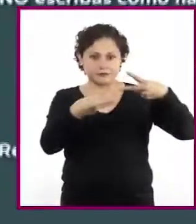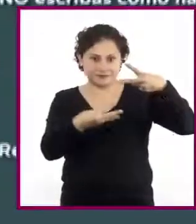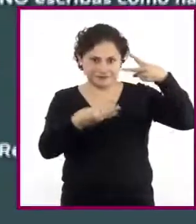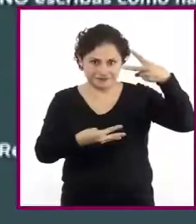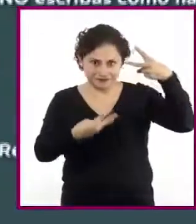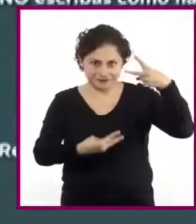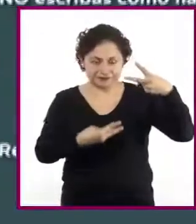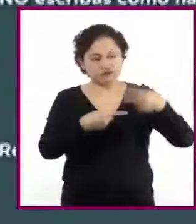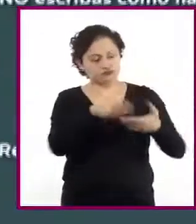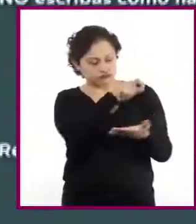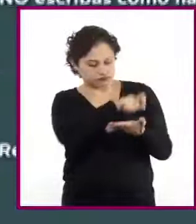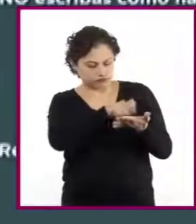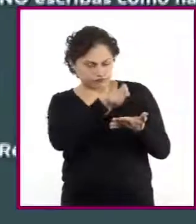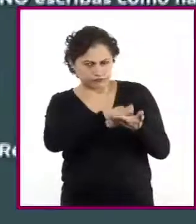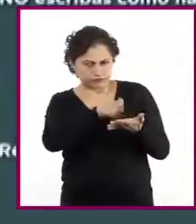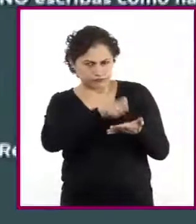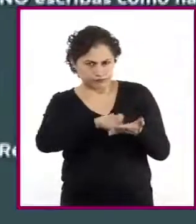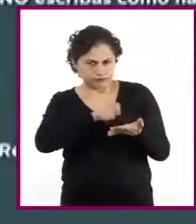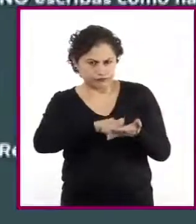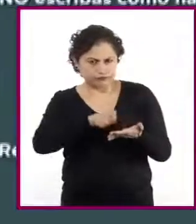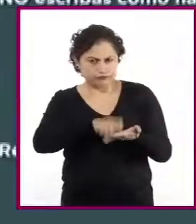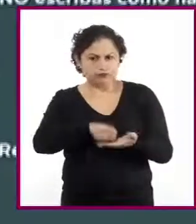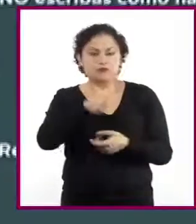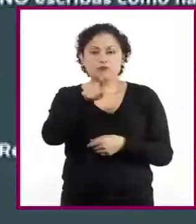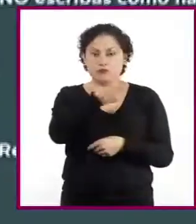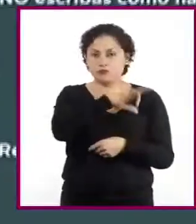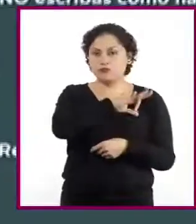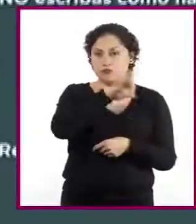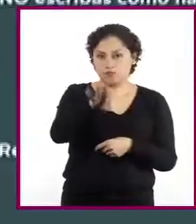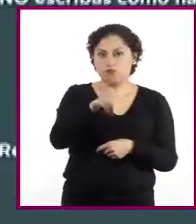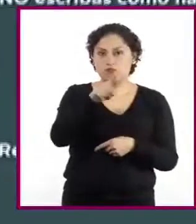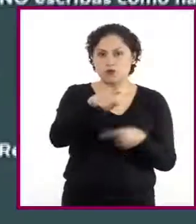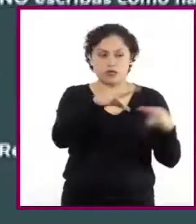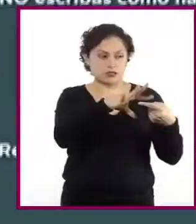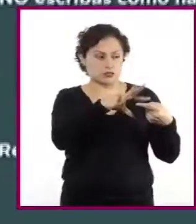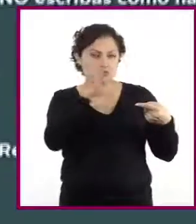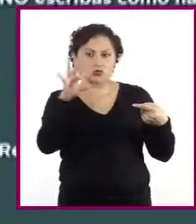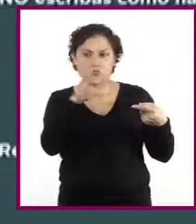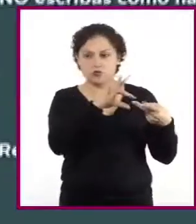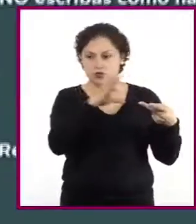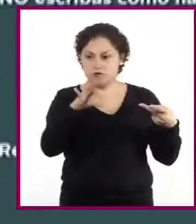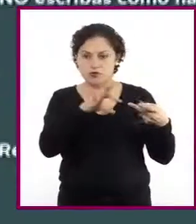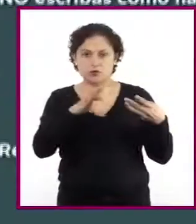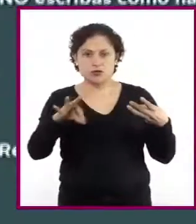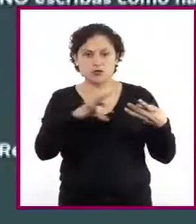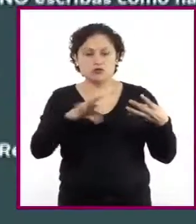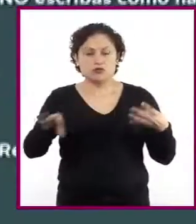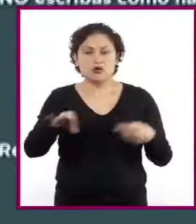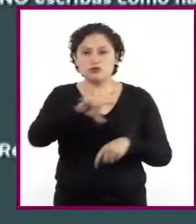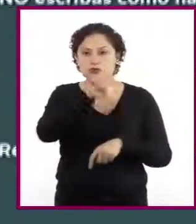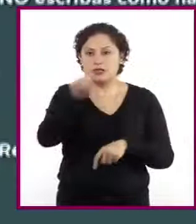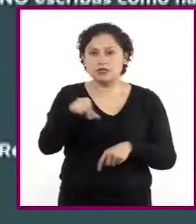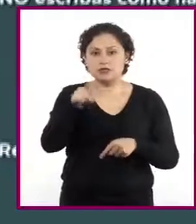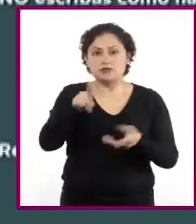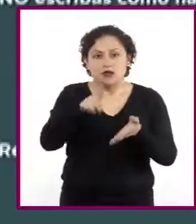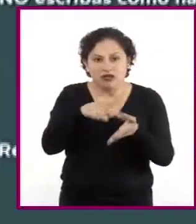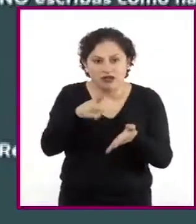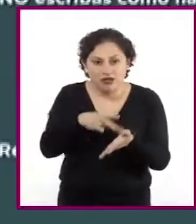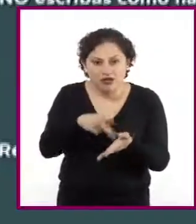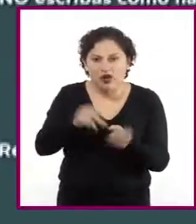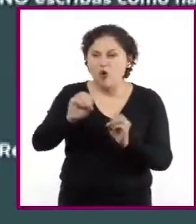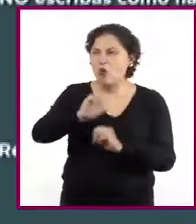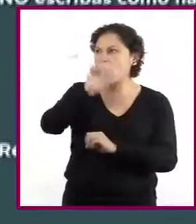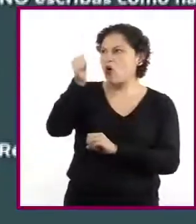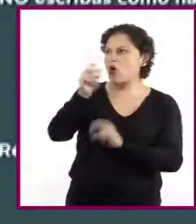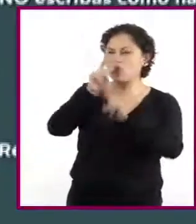en cada párrafo. De esta manera evitarás repetirlas o incluir otros temas que no piensas tratar.